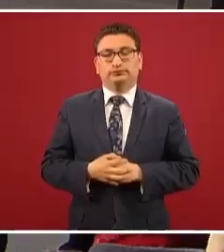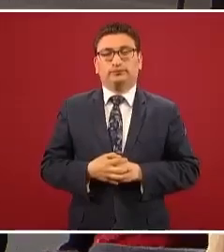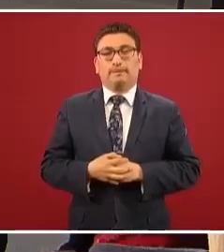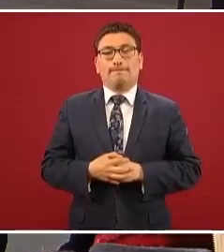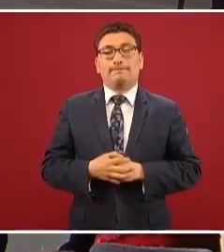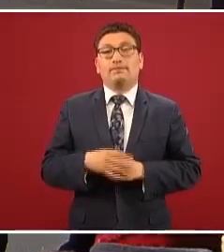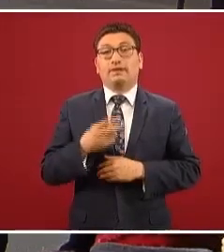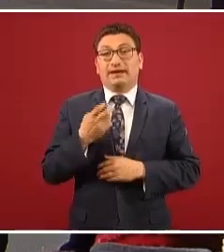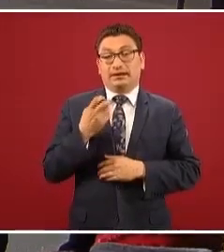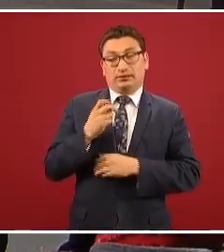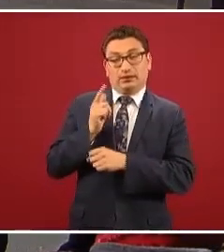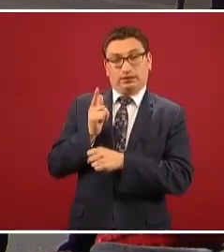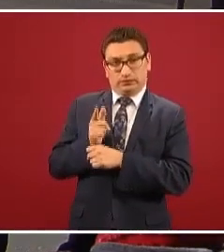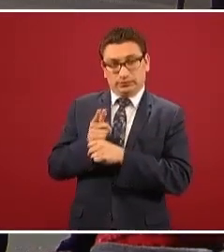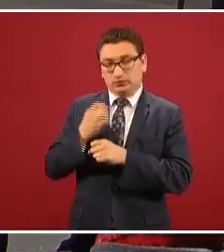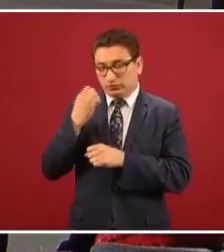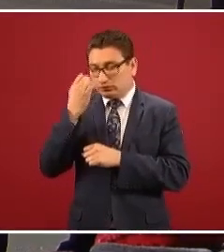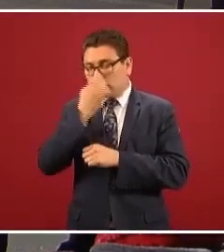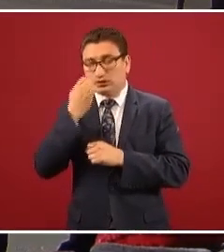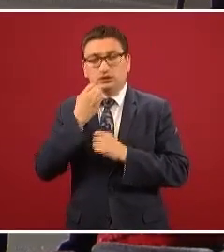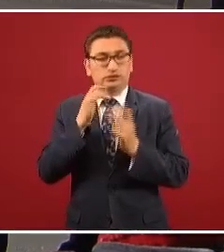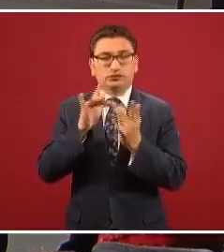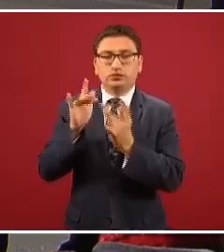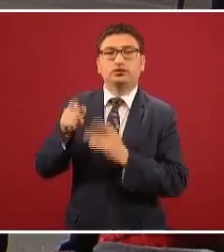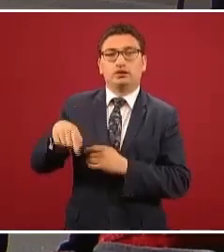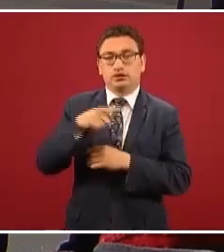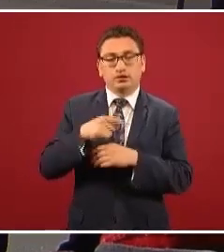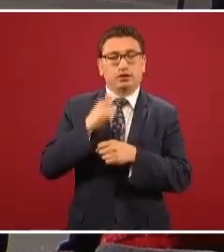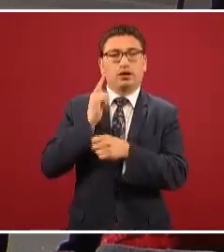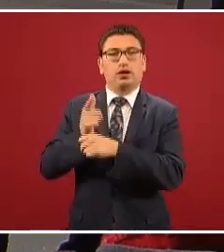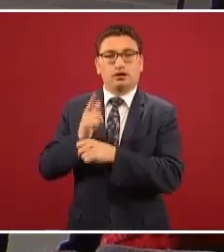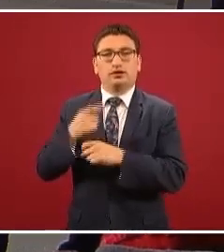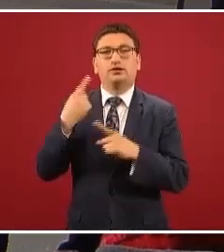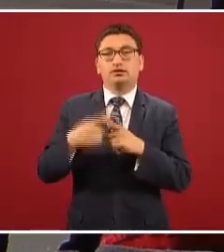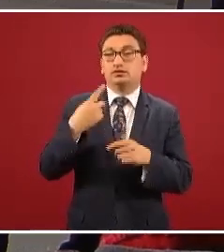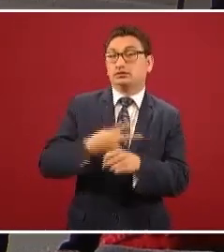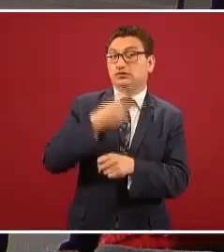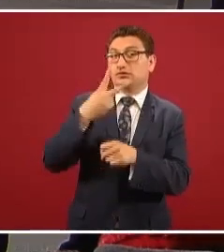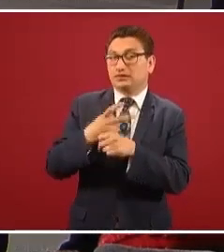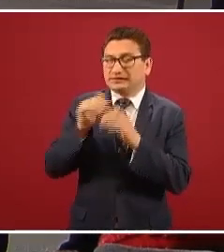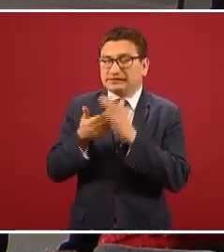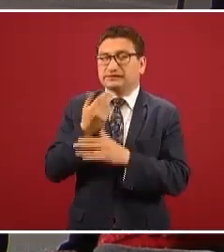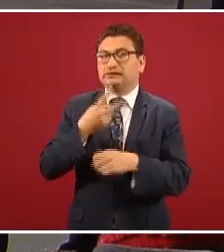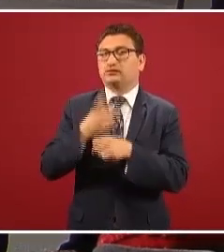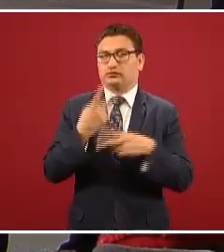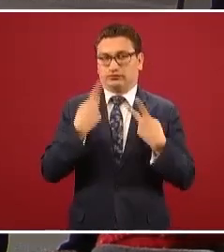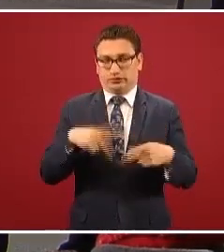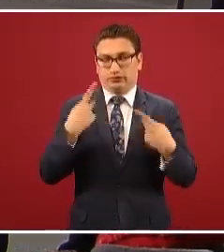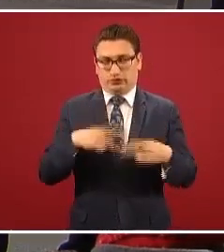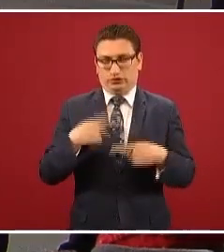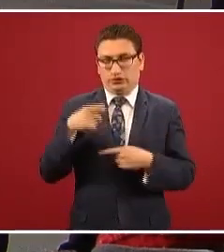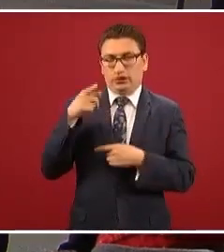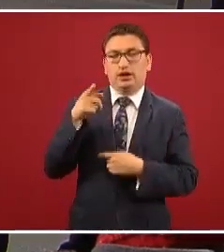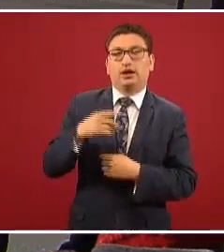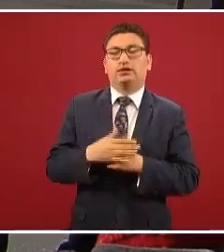Este caso nos dio lugar al estudio de contactos y localizamos en el curso de la madrugada un segundo caso que está en